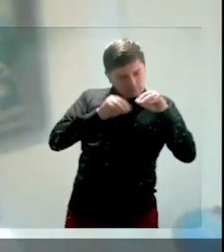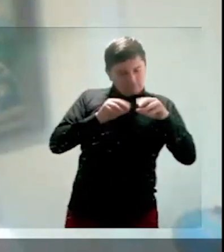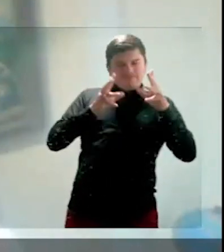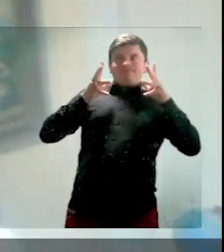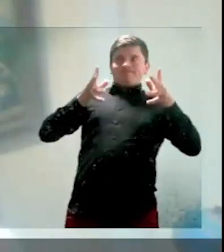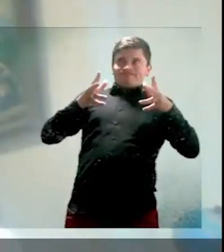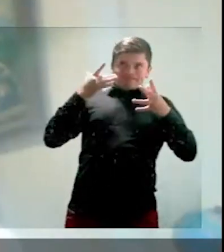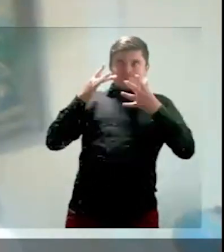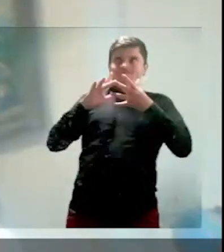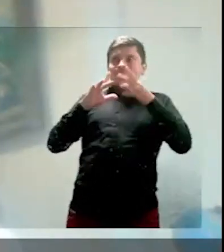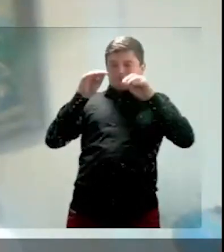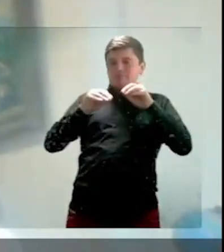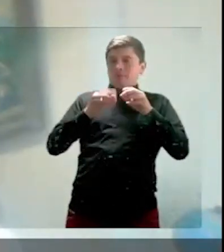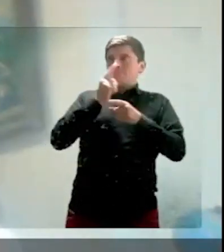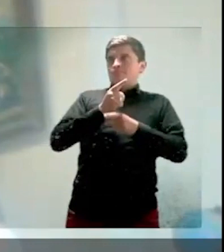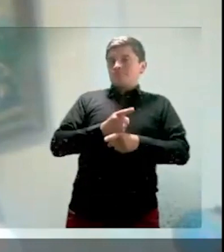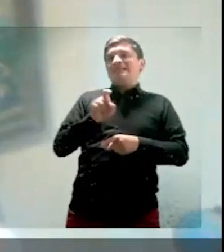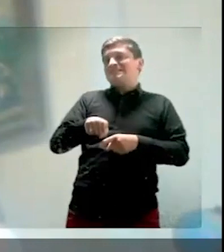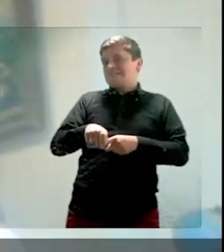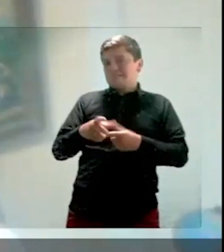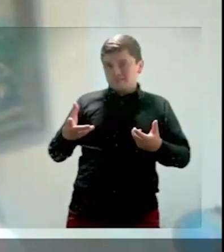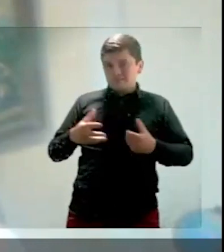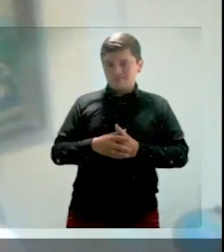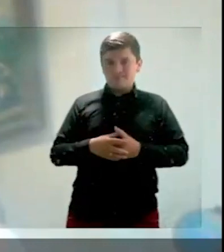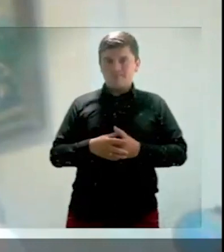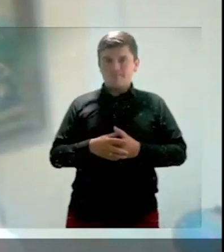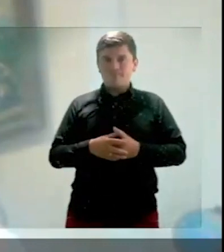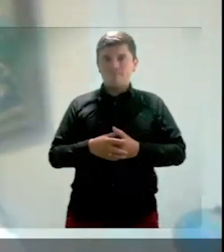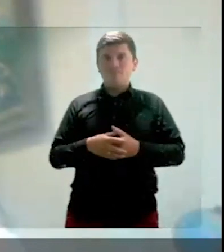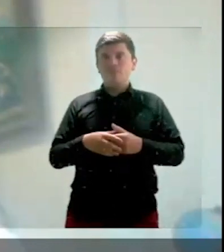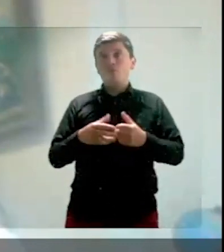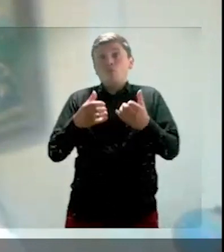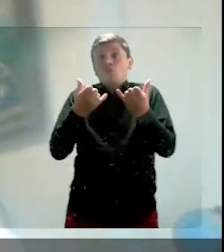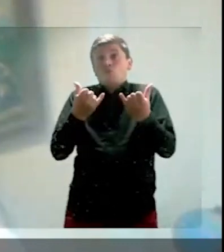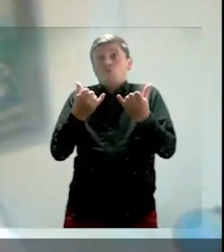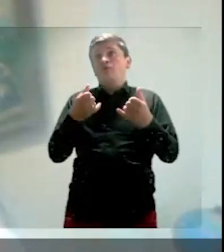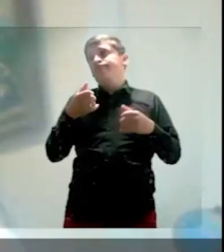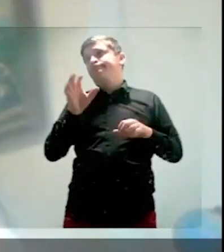ha elaborado para ello. Ya no es solo que,